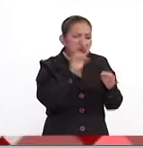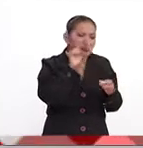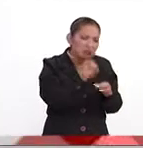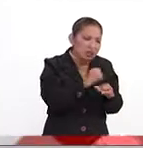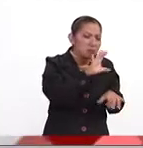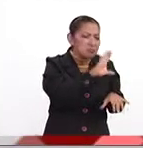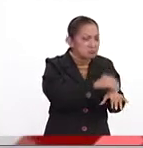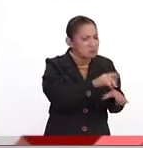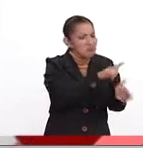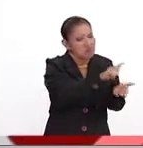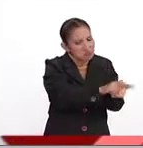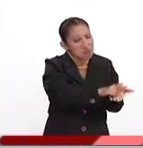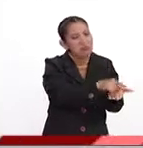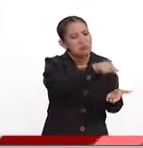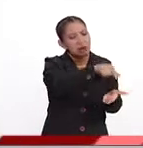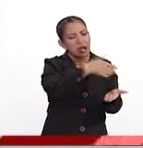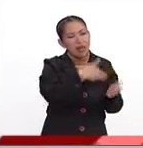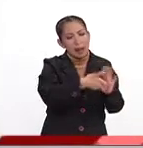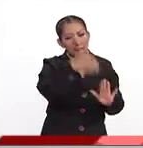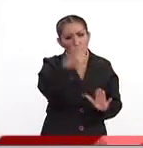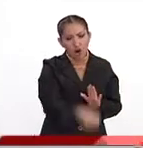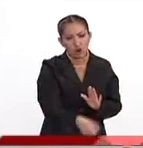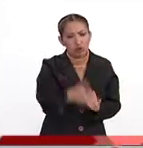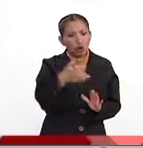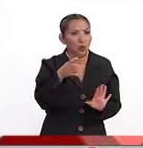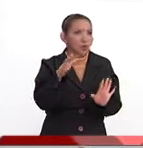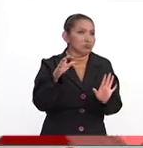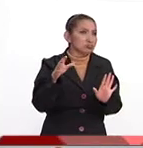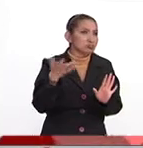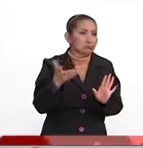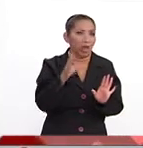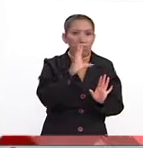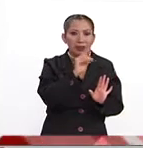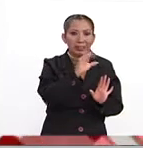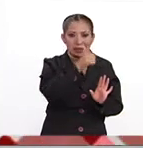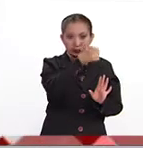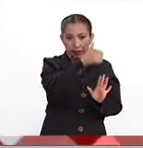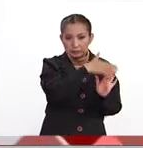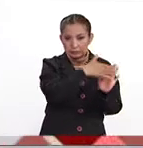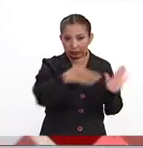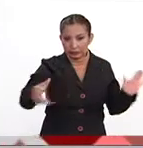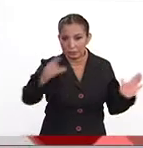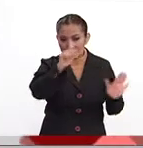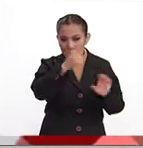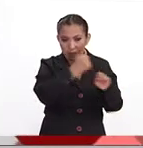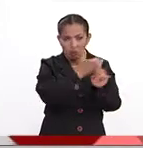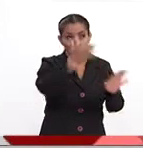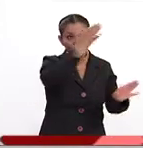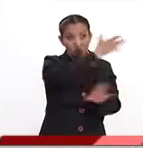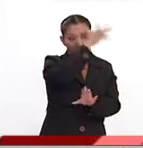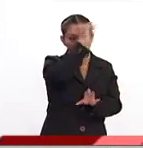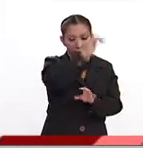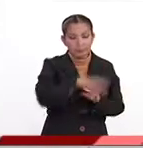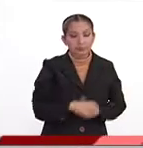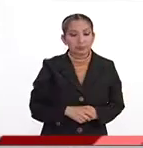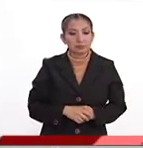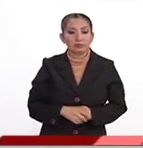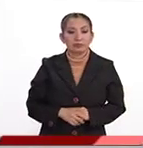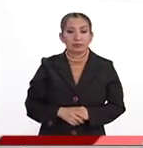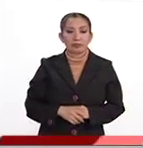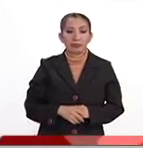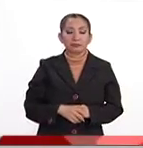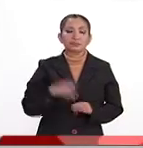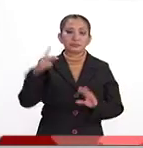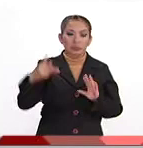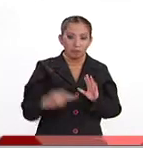la legalización del aborto hace prácticamente desde el 96, hace más de 20 años. Otra